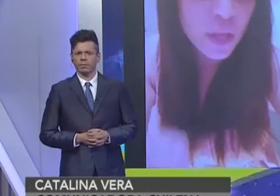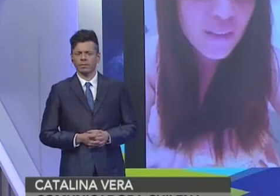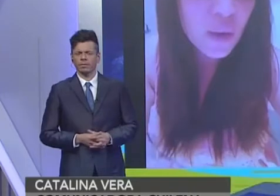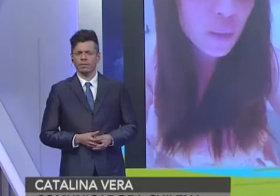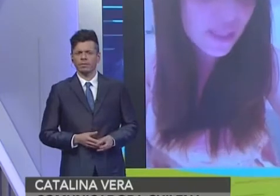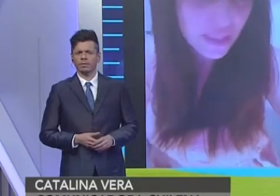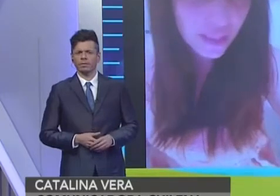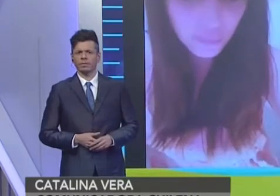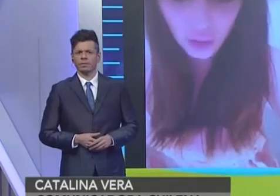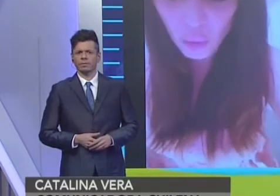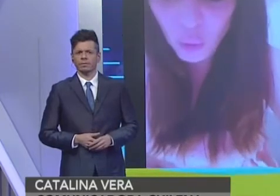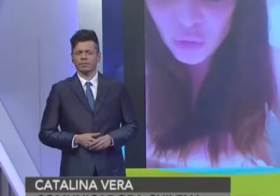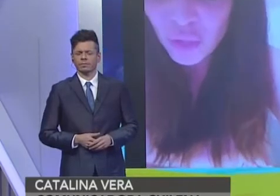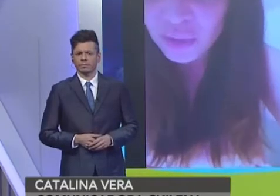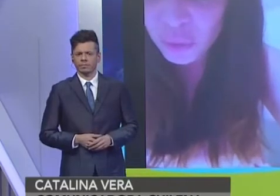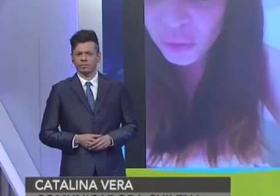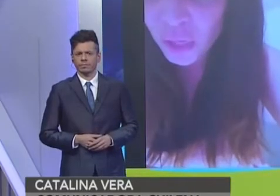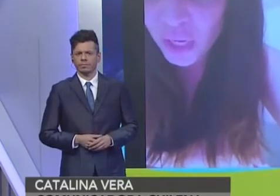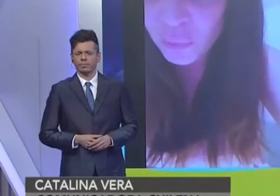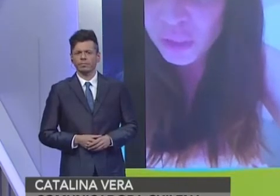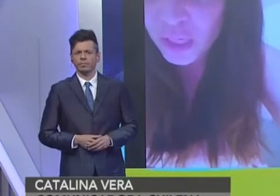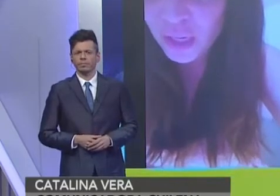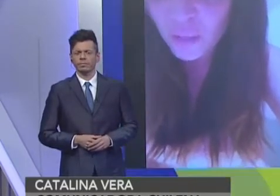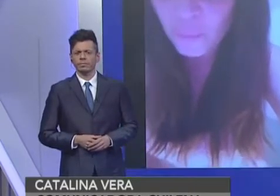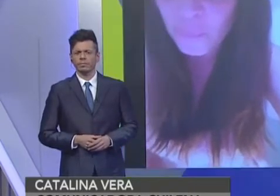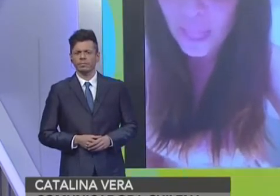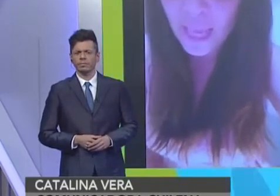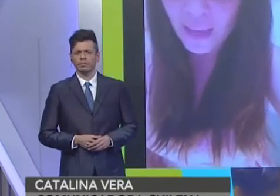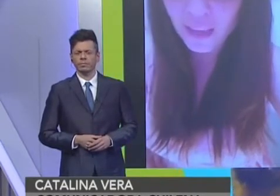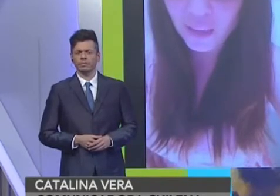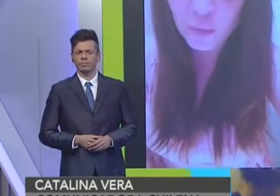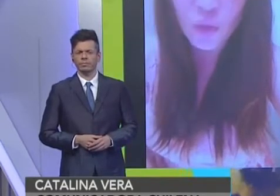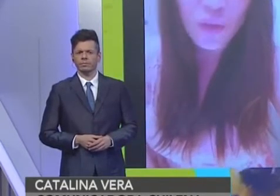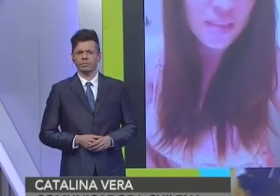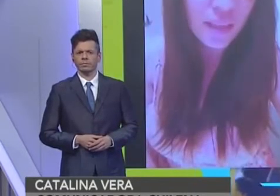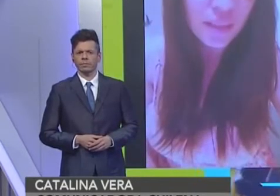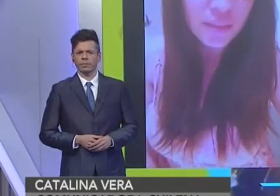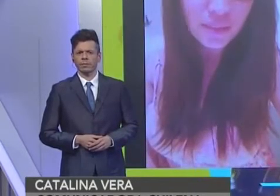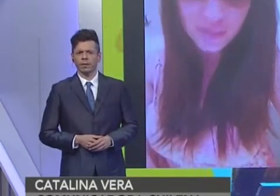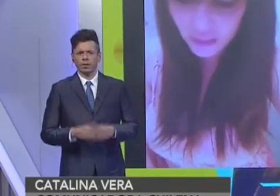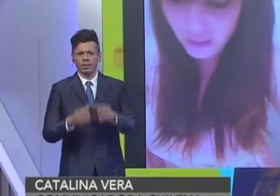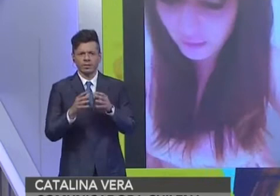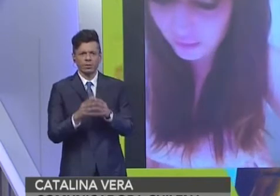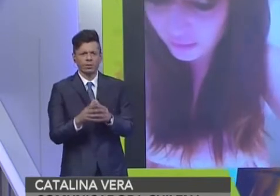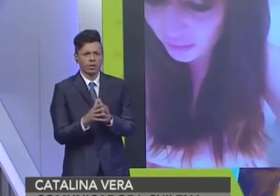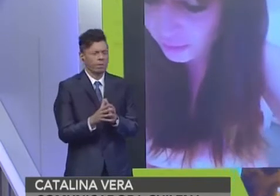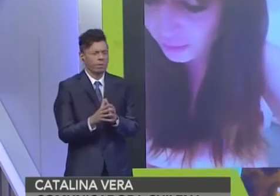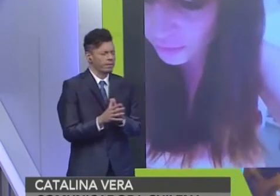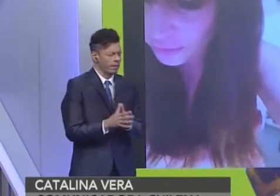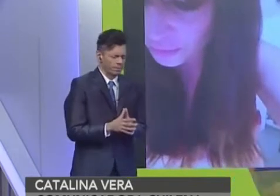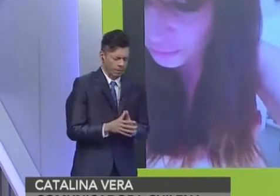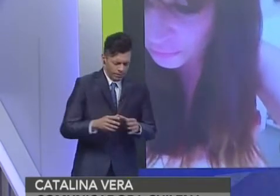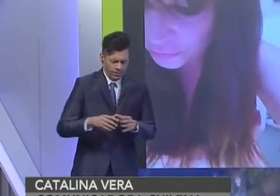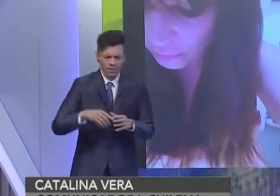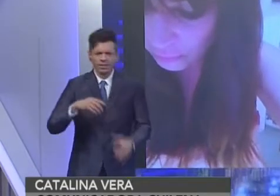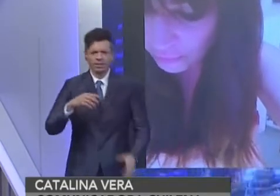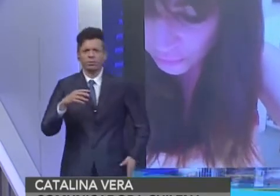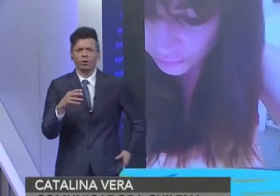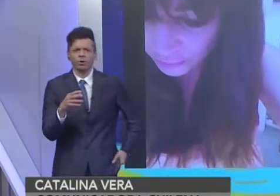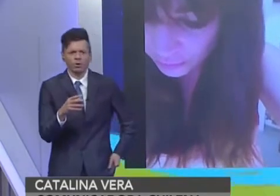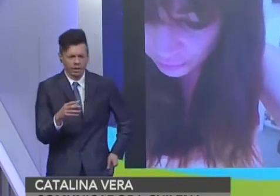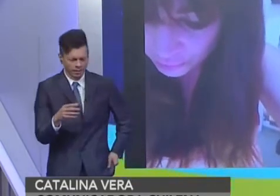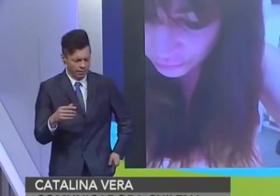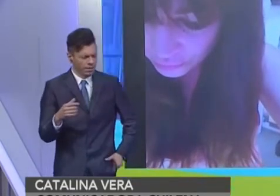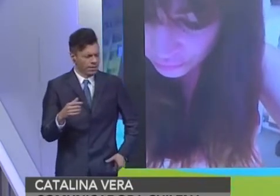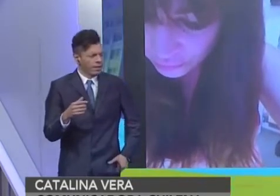negación a vacunarse, pues como no es obligatorio, hay mucha controversia. Claro, la situación que vos planteas, para empezar a entender